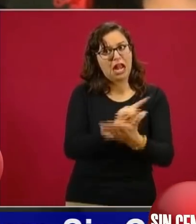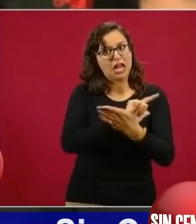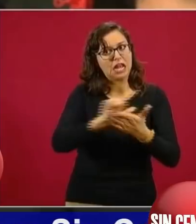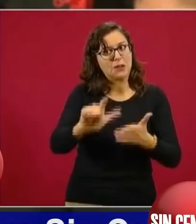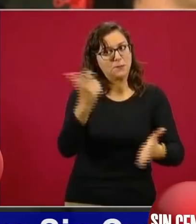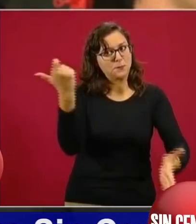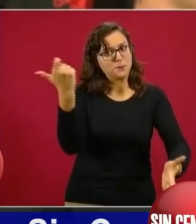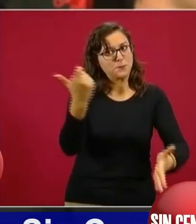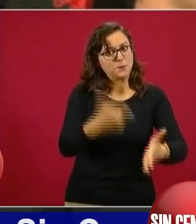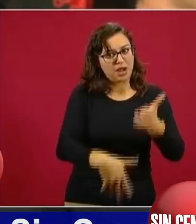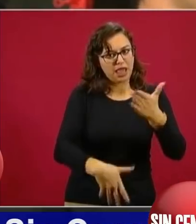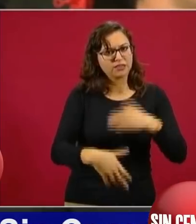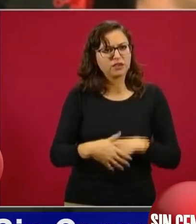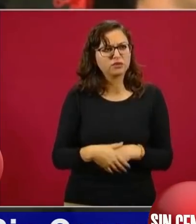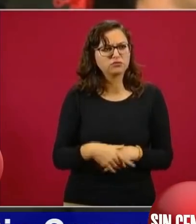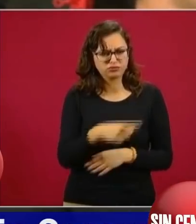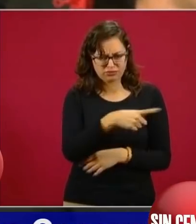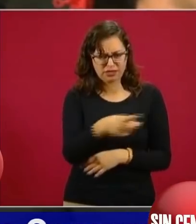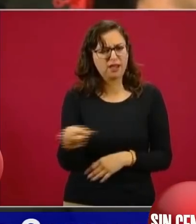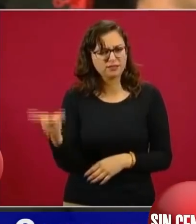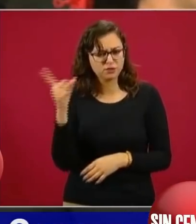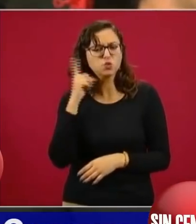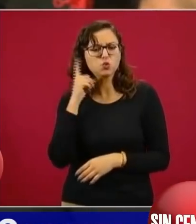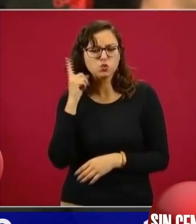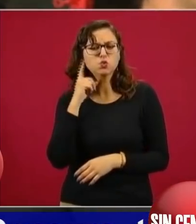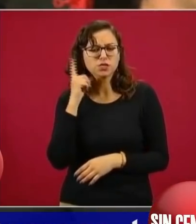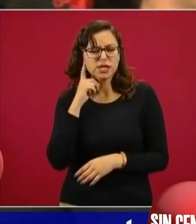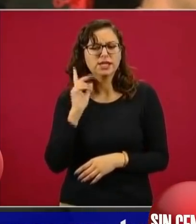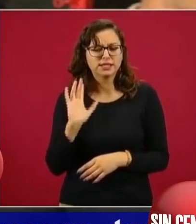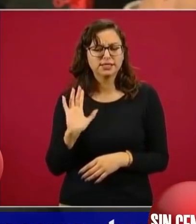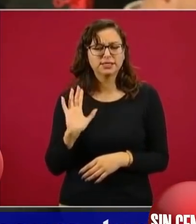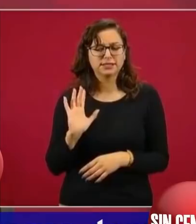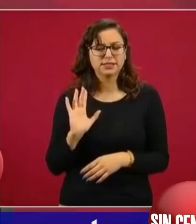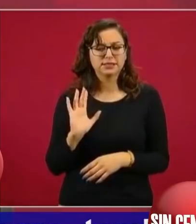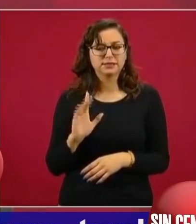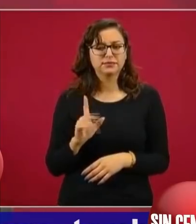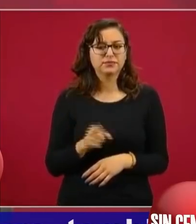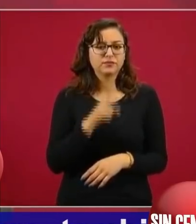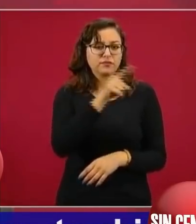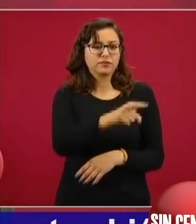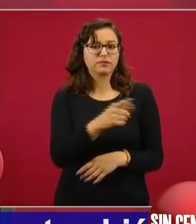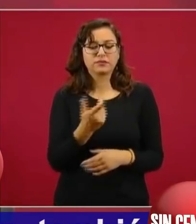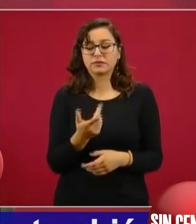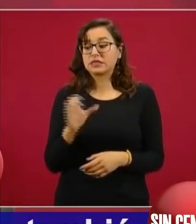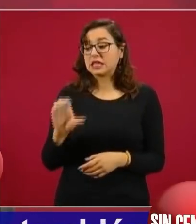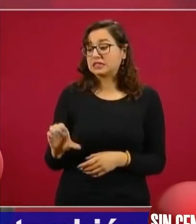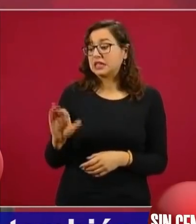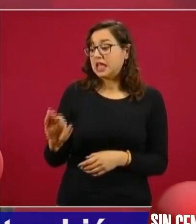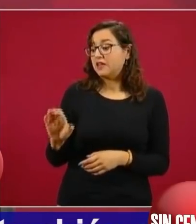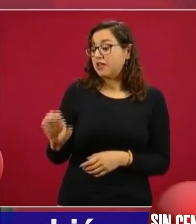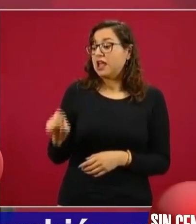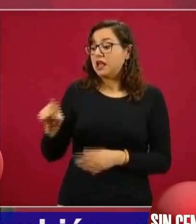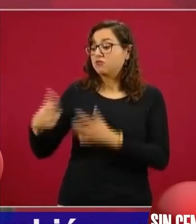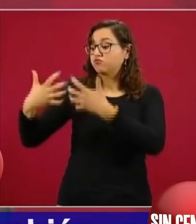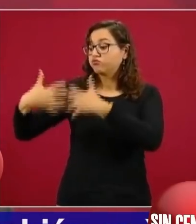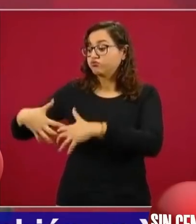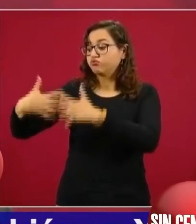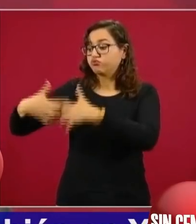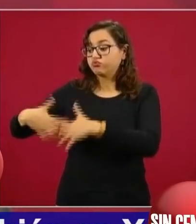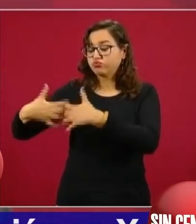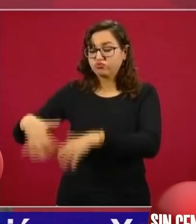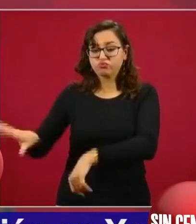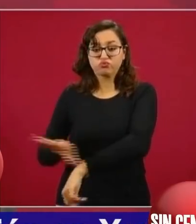han escuchado eso, de que las plantas de la Comisión Federal de Electricidad